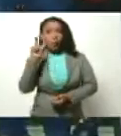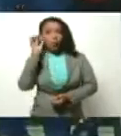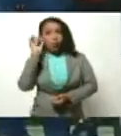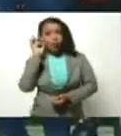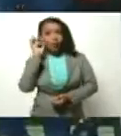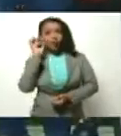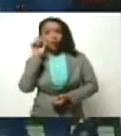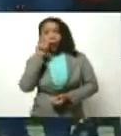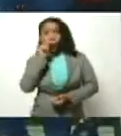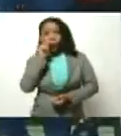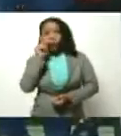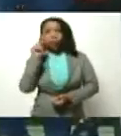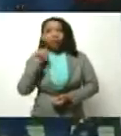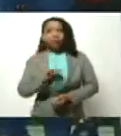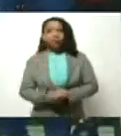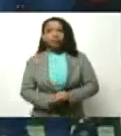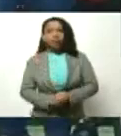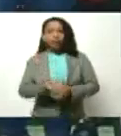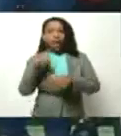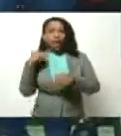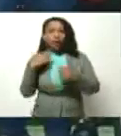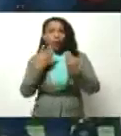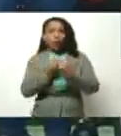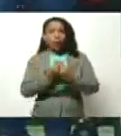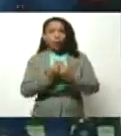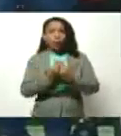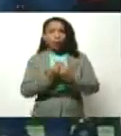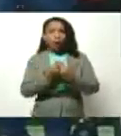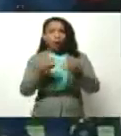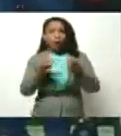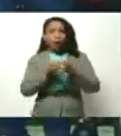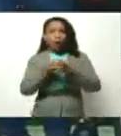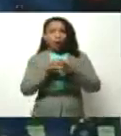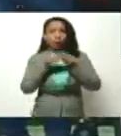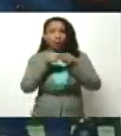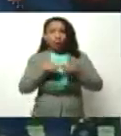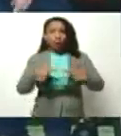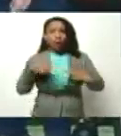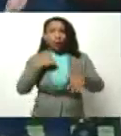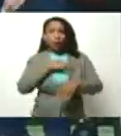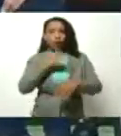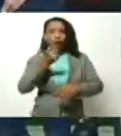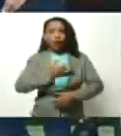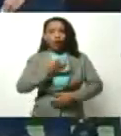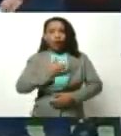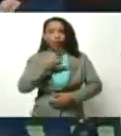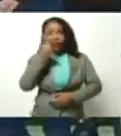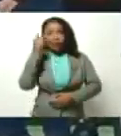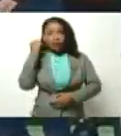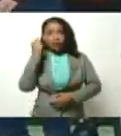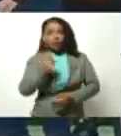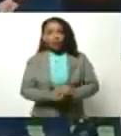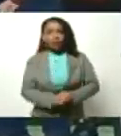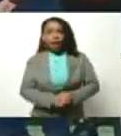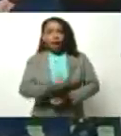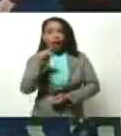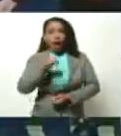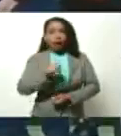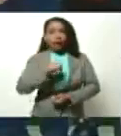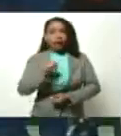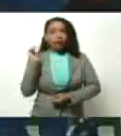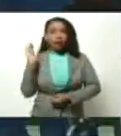exiparédes también ellos acompañan parte de la estructura a nuestros alcaldes y alcaldesas que están